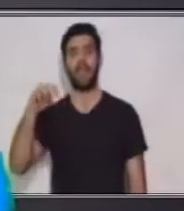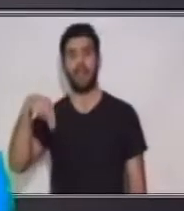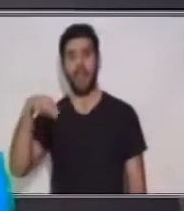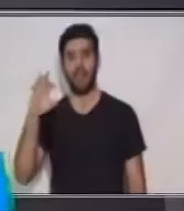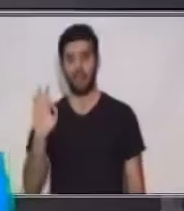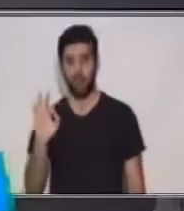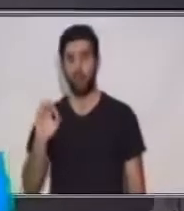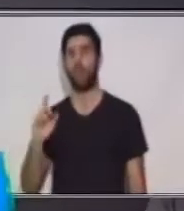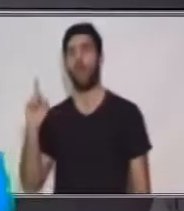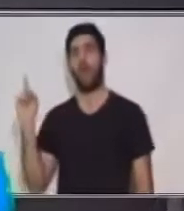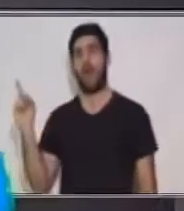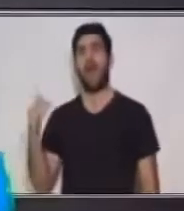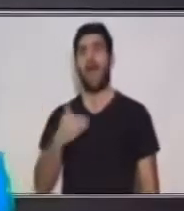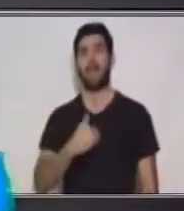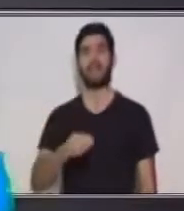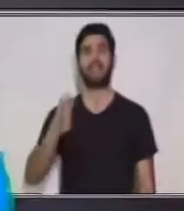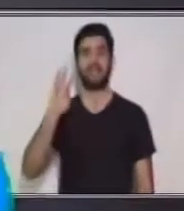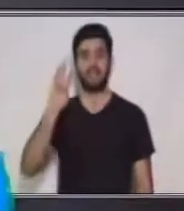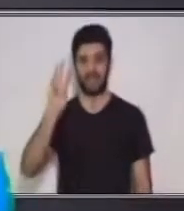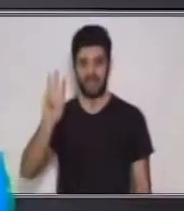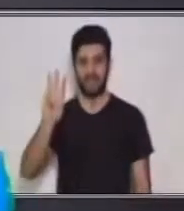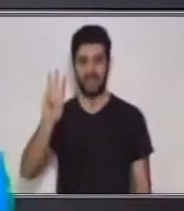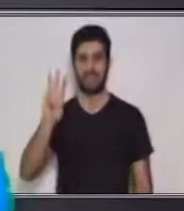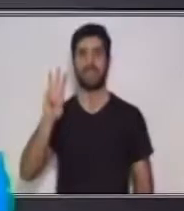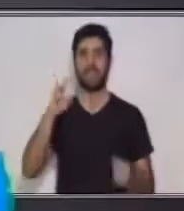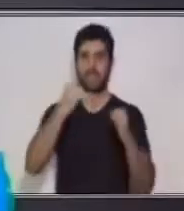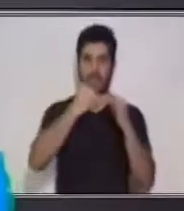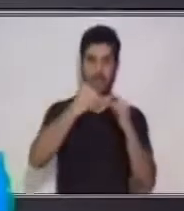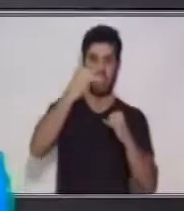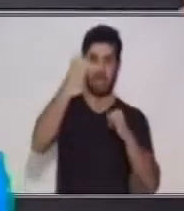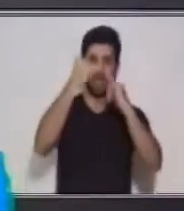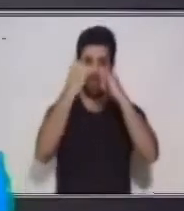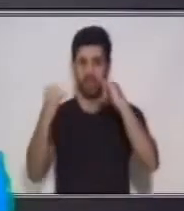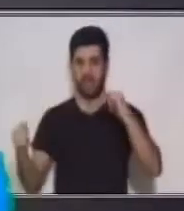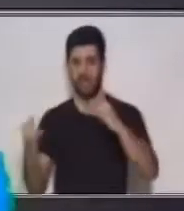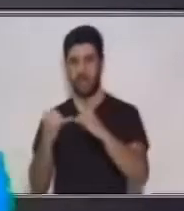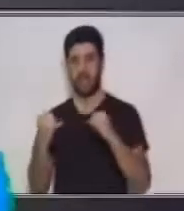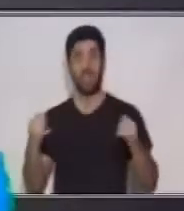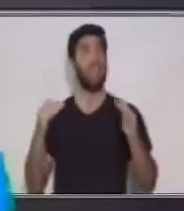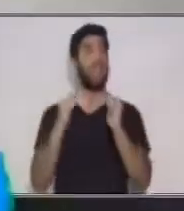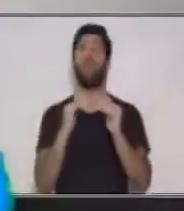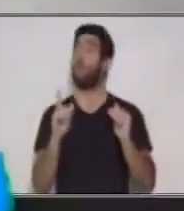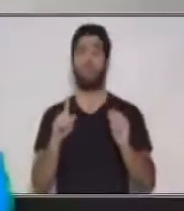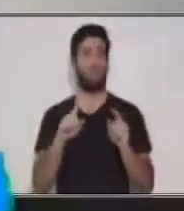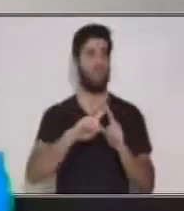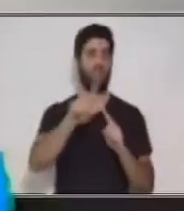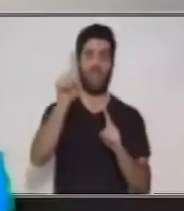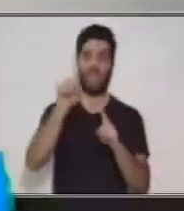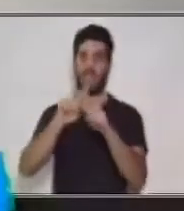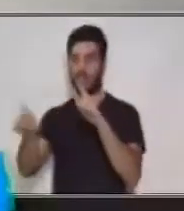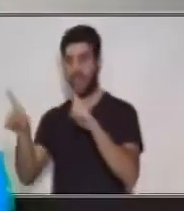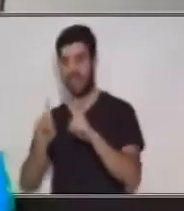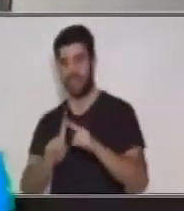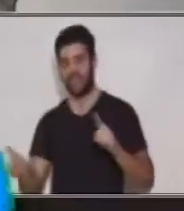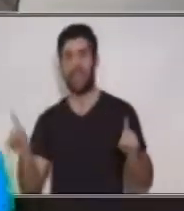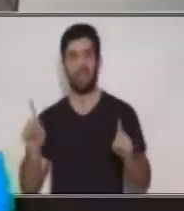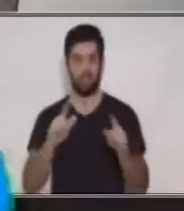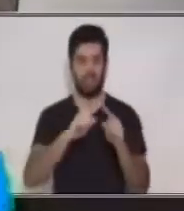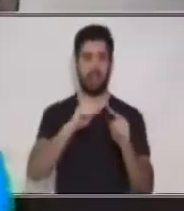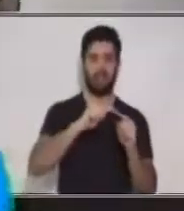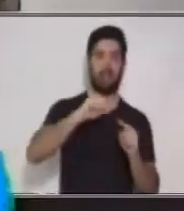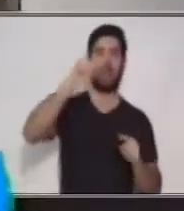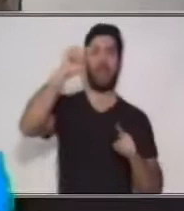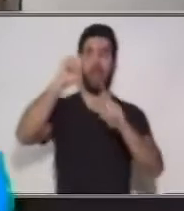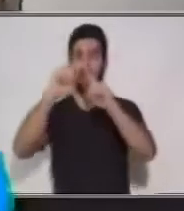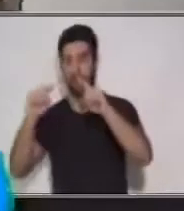por 3 líneas de diferentes tamaños y cada una tiene una diferente longitud, ¿de acuerdo? Como podemos